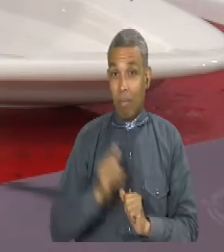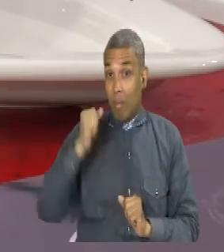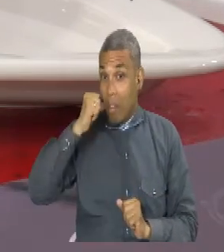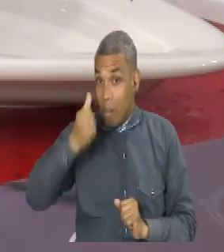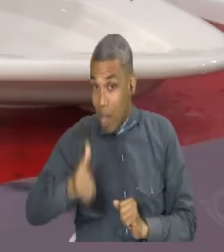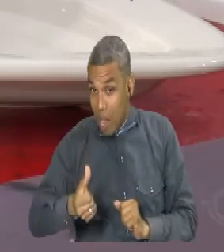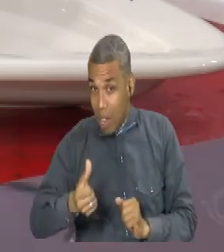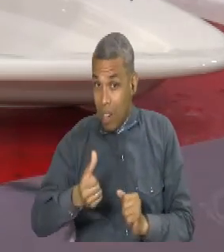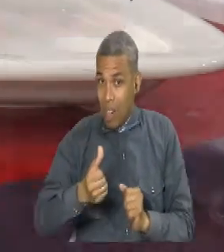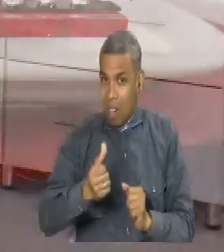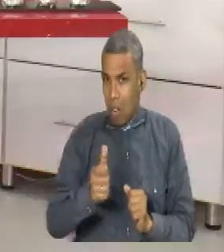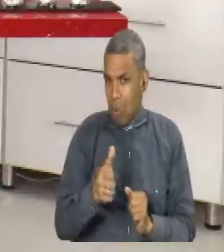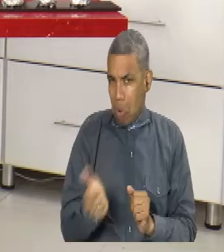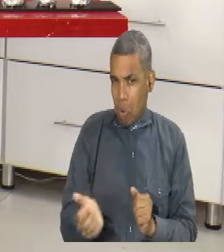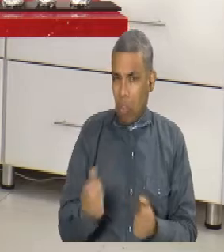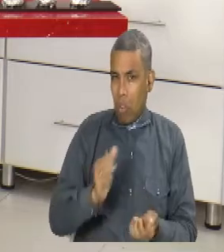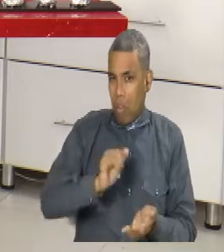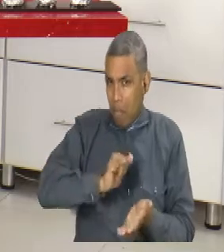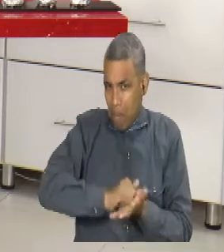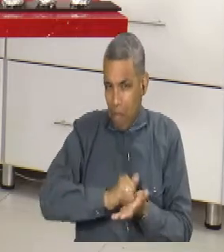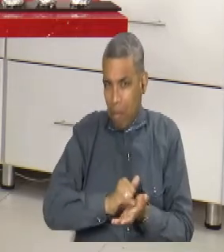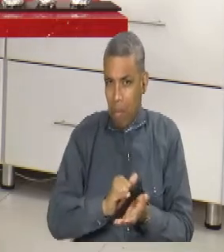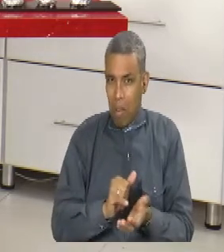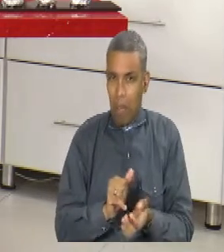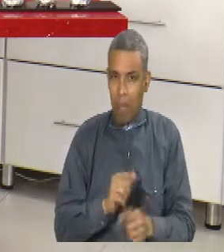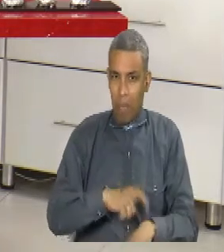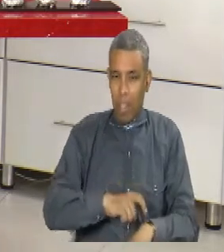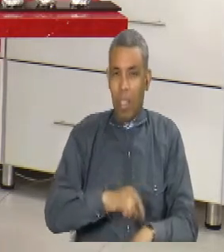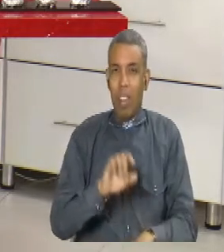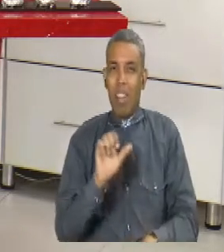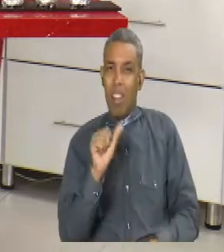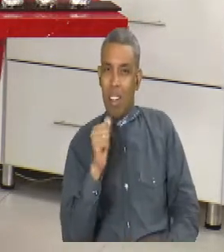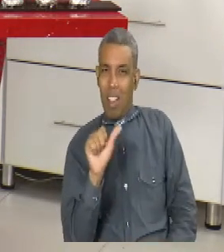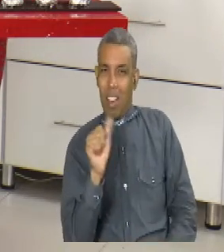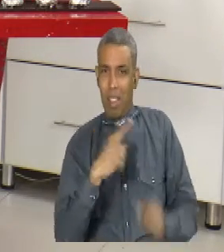esperamos con un nuevo programa